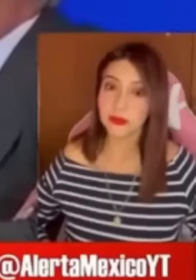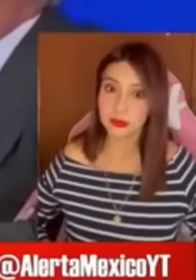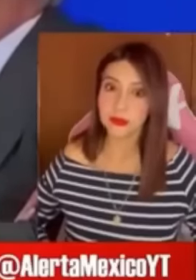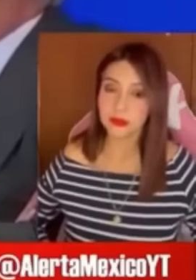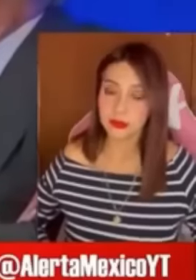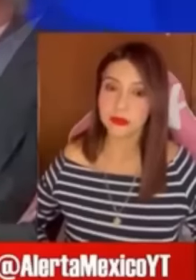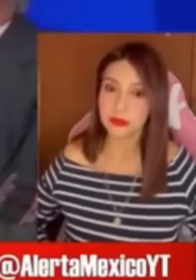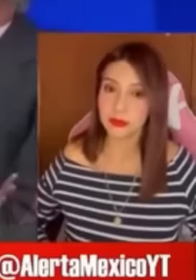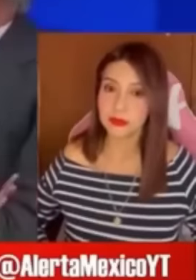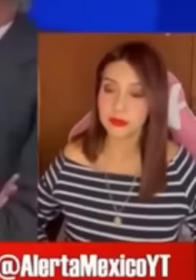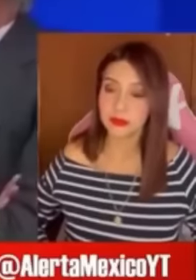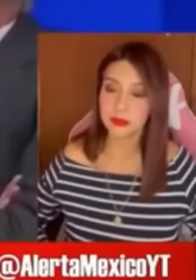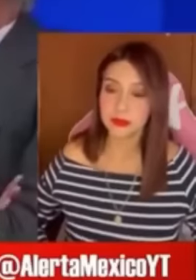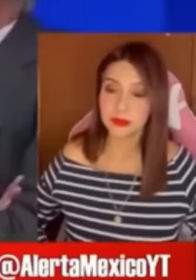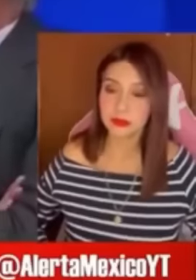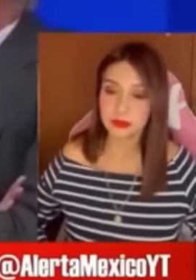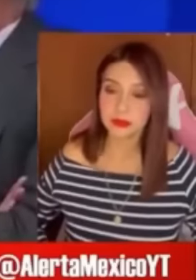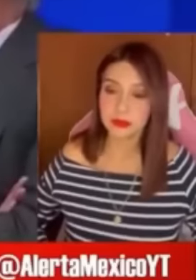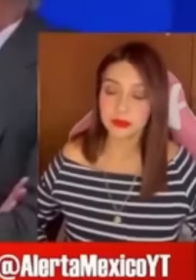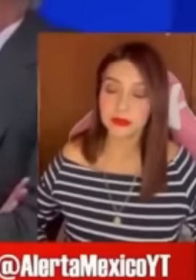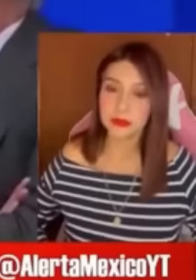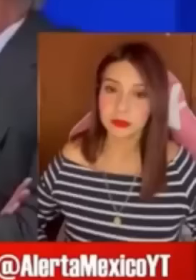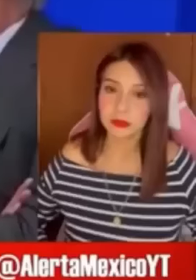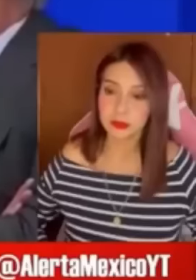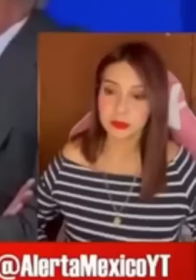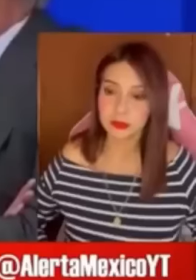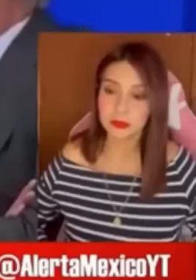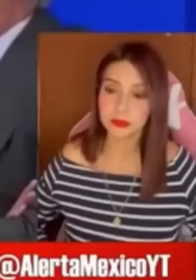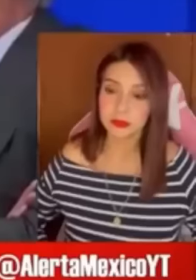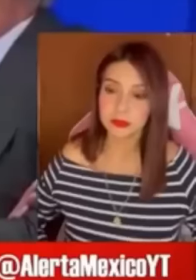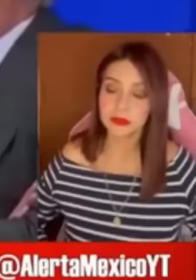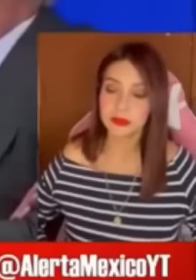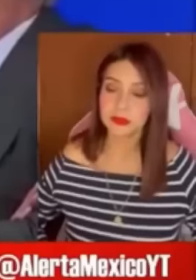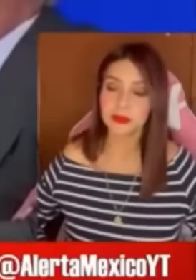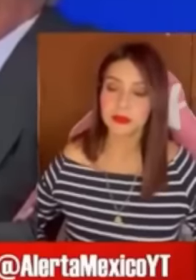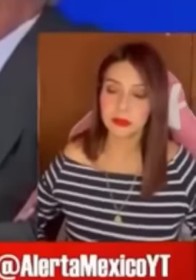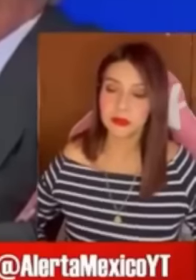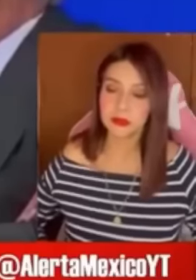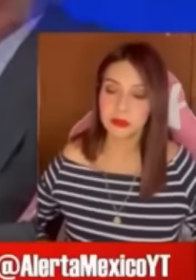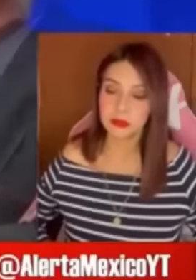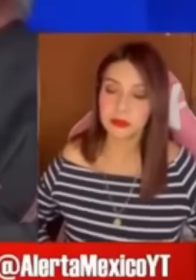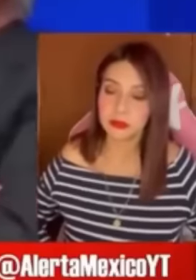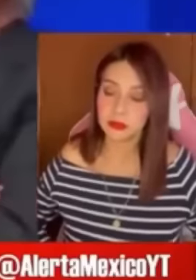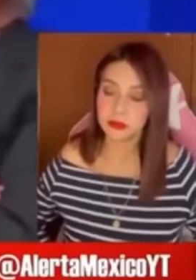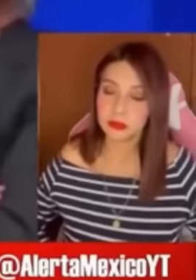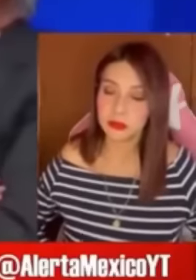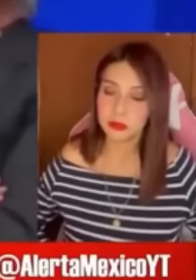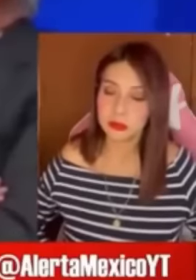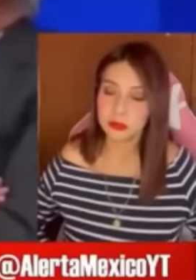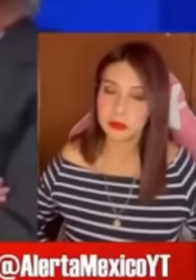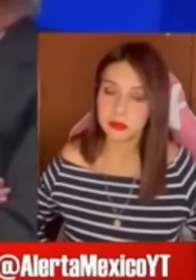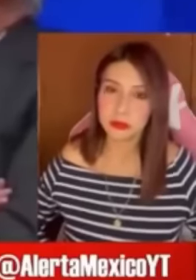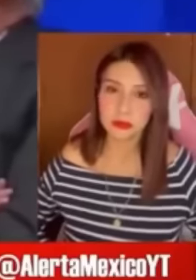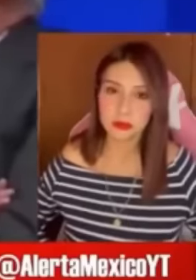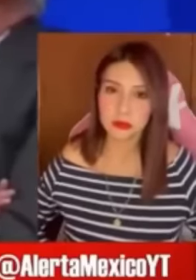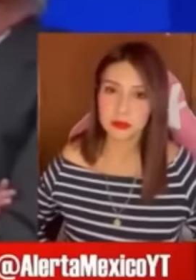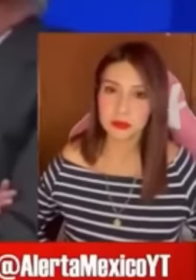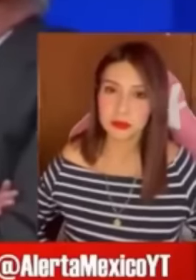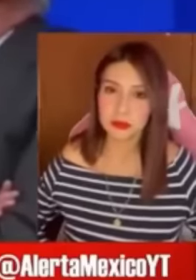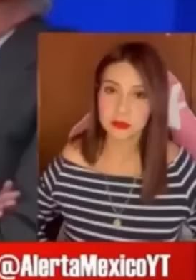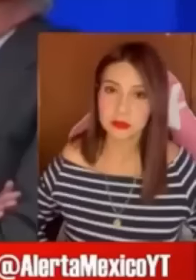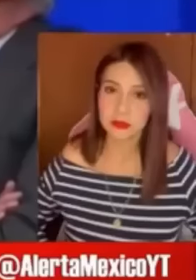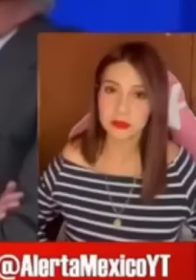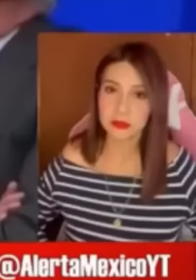buenos. Ahora, ¿qué tenemos que hacer para que esto se fortalezca? Vamos a trabajar. Ya los cambios que se querían hacer en